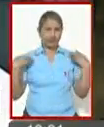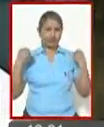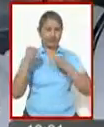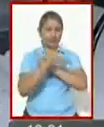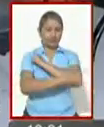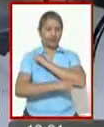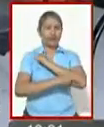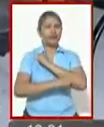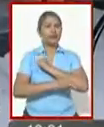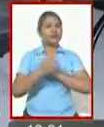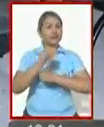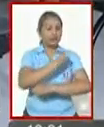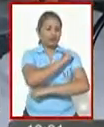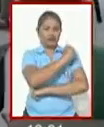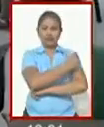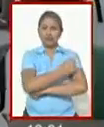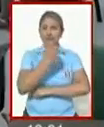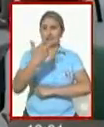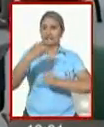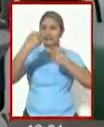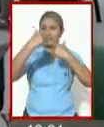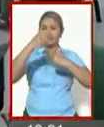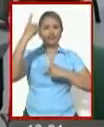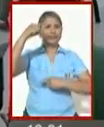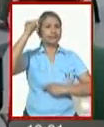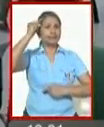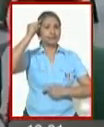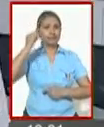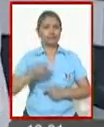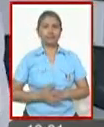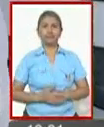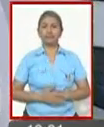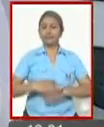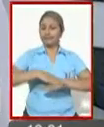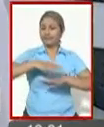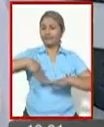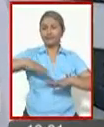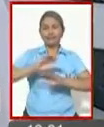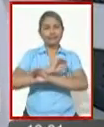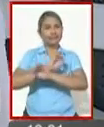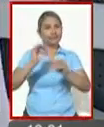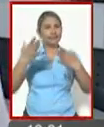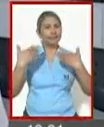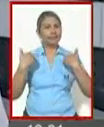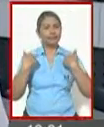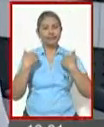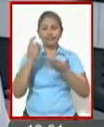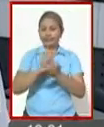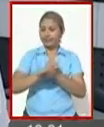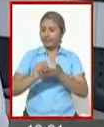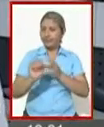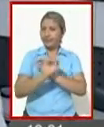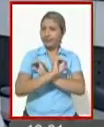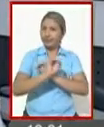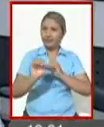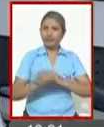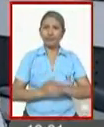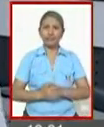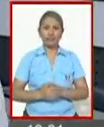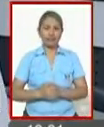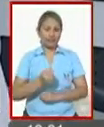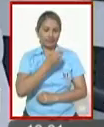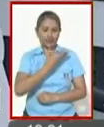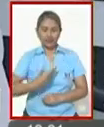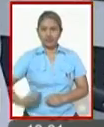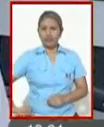nivel nacional con las autoridades de los tres niveles de gobierno. Todavía no tenemos nada por escrito, ni el